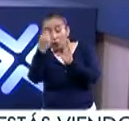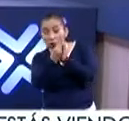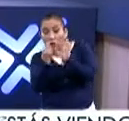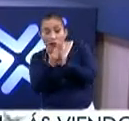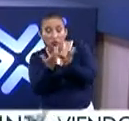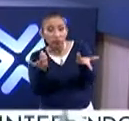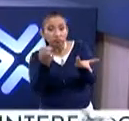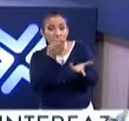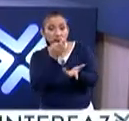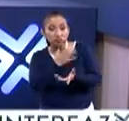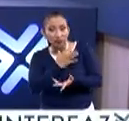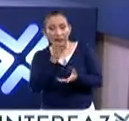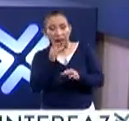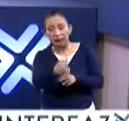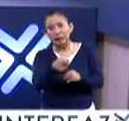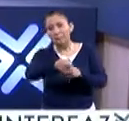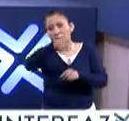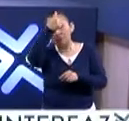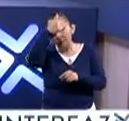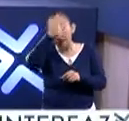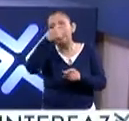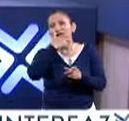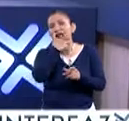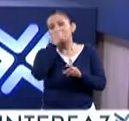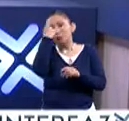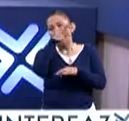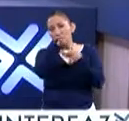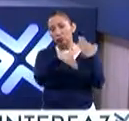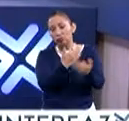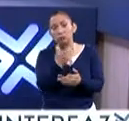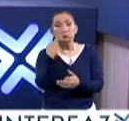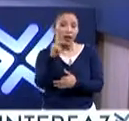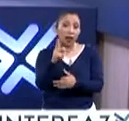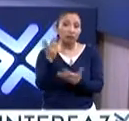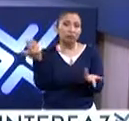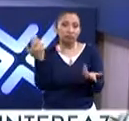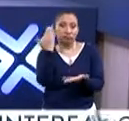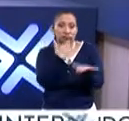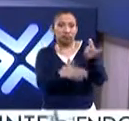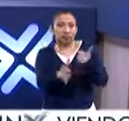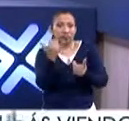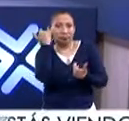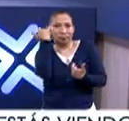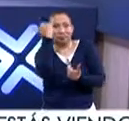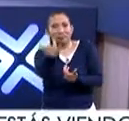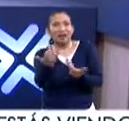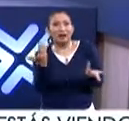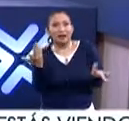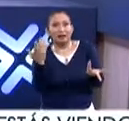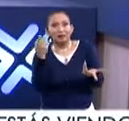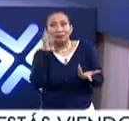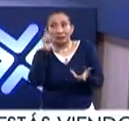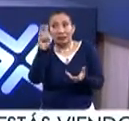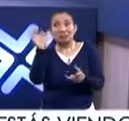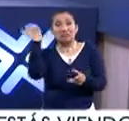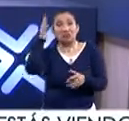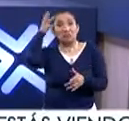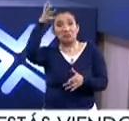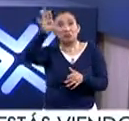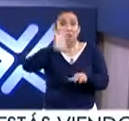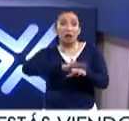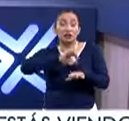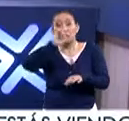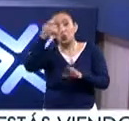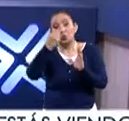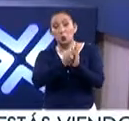ediciones nos decía que esta es la primera de inglés para todos sin embargo pues su éxito indica que probablemente tengan